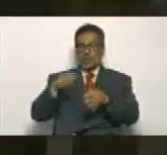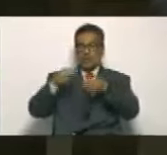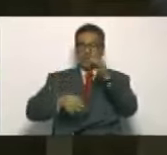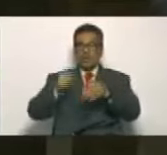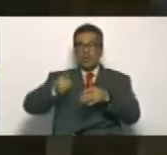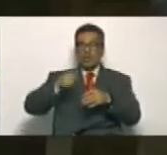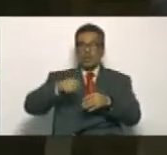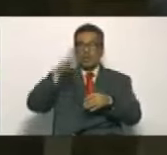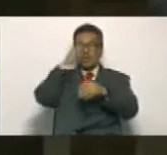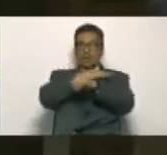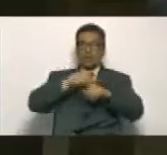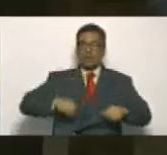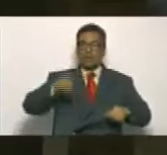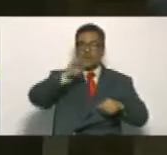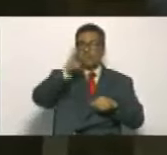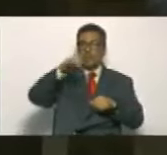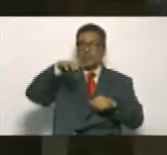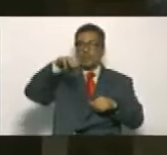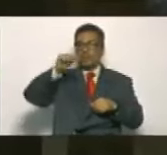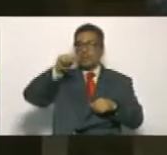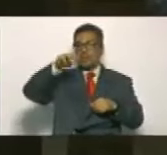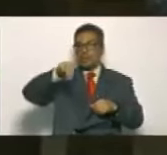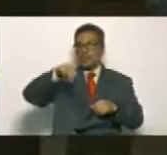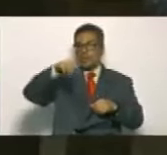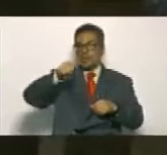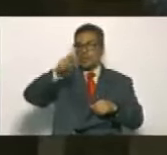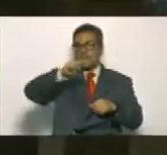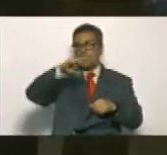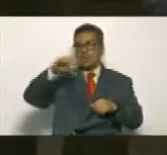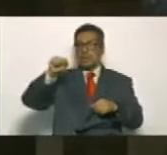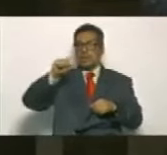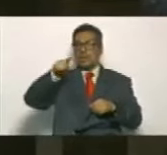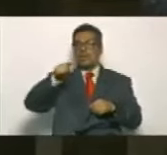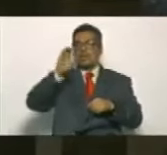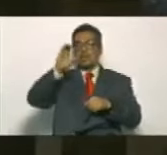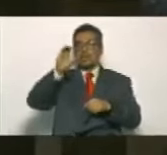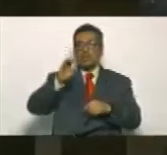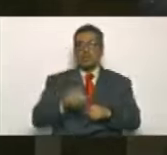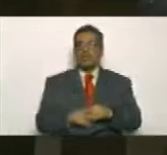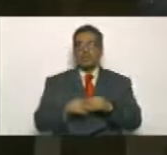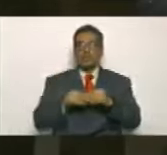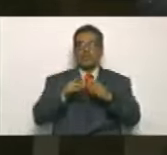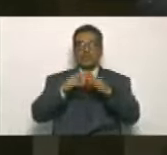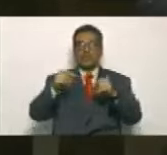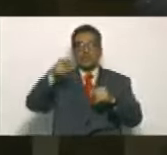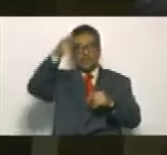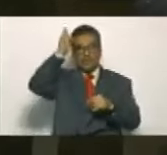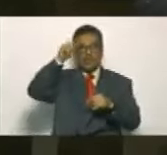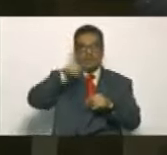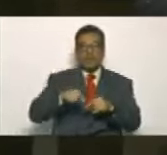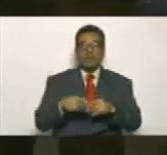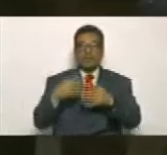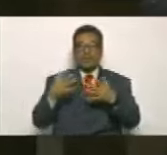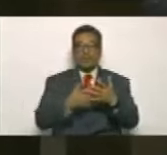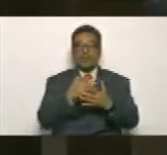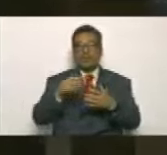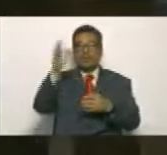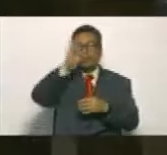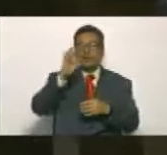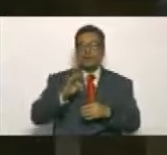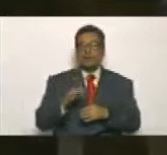general Ezequiel Zamora, quien reclamó patria para los indios al calor de la guerra